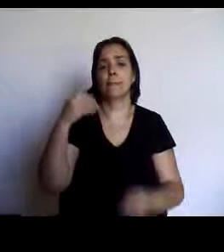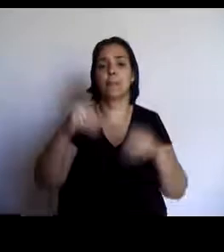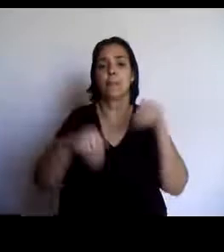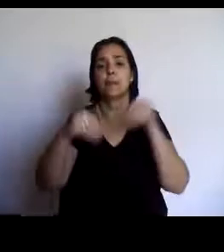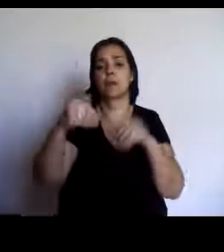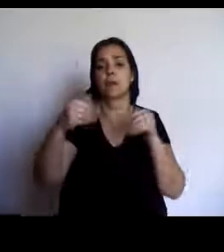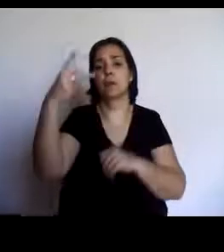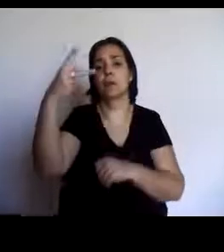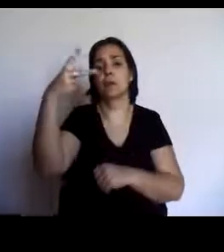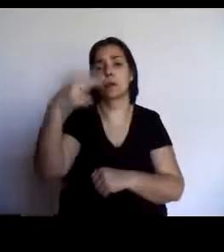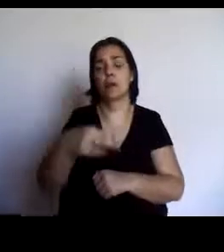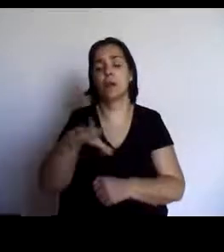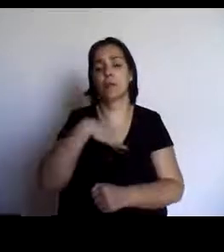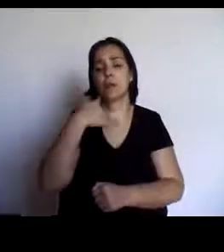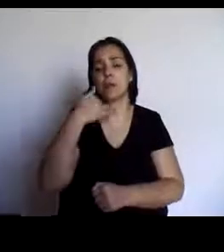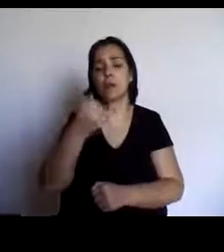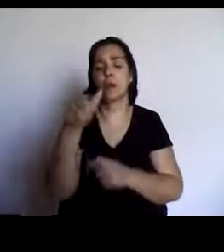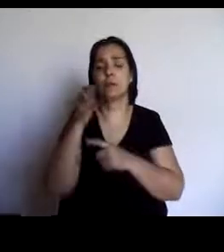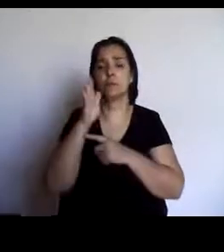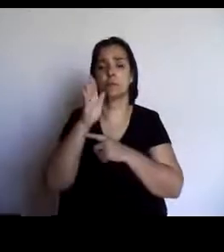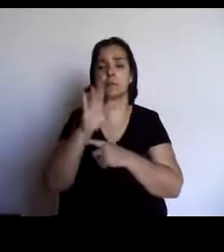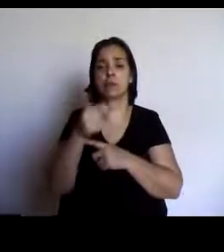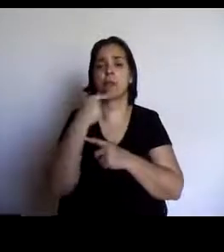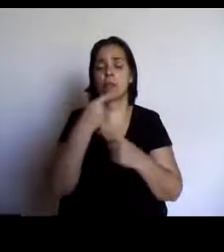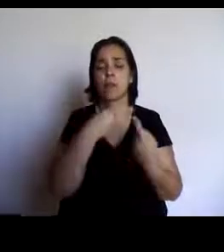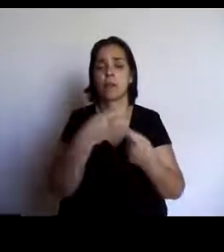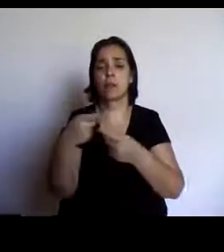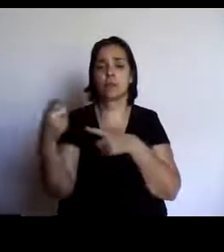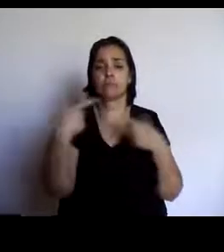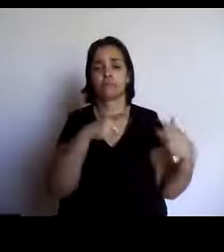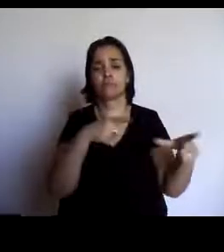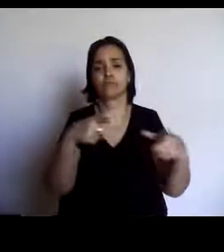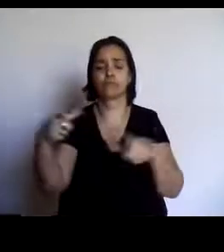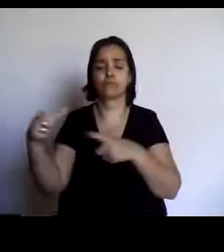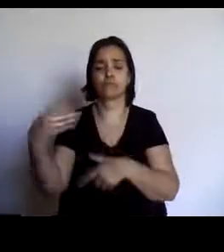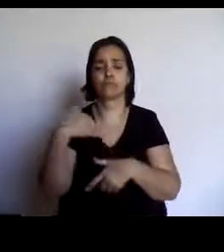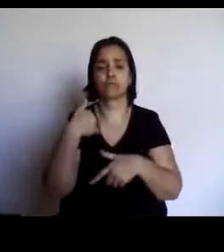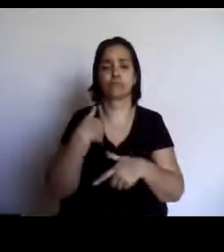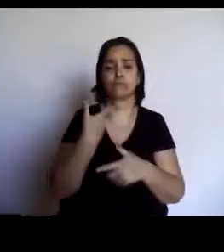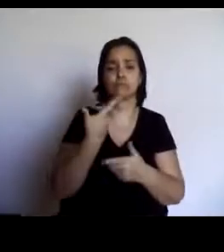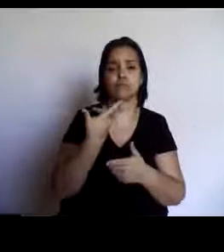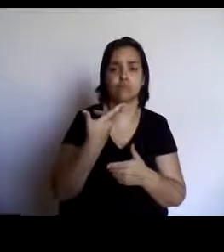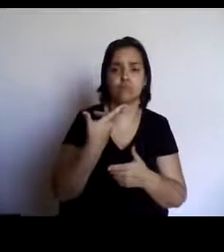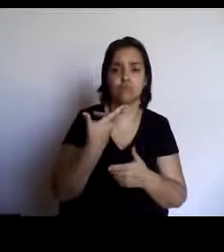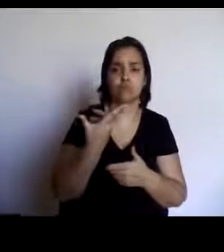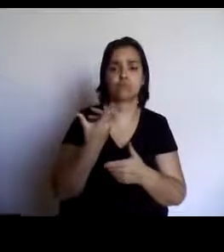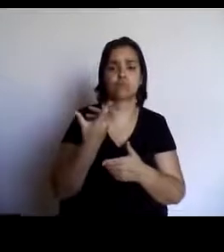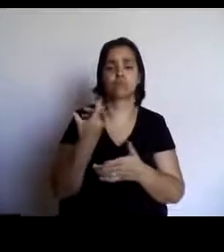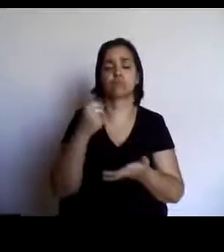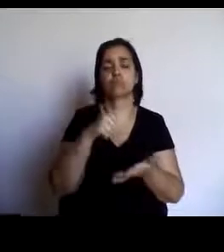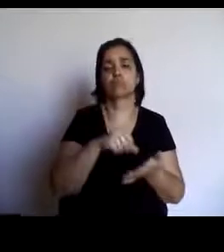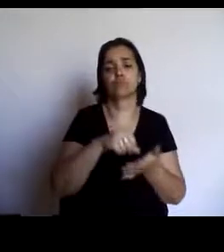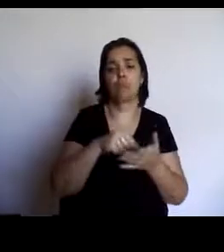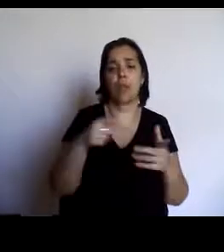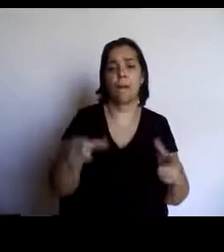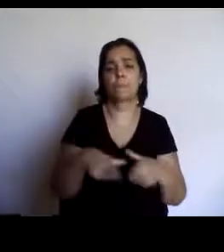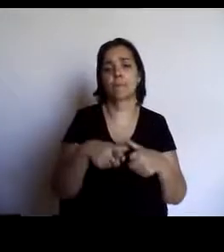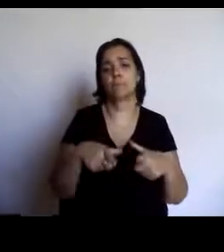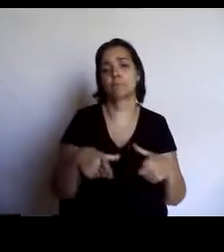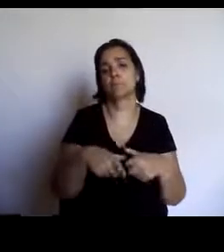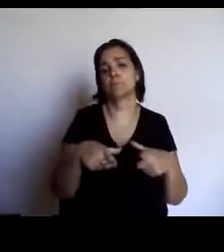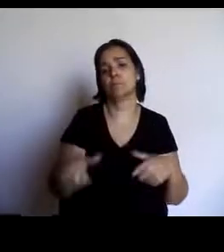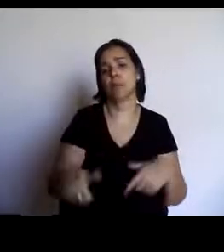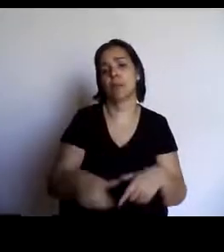por la posibilidad de presentarse a diversas áreas funcionales, o bien municipios de más de 20.000 habitantes, que esto es lo que criticábamos, que municipios